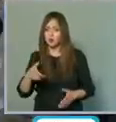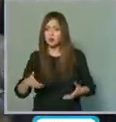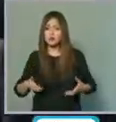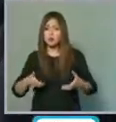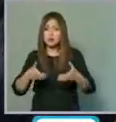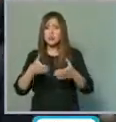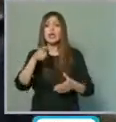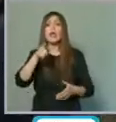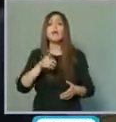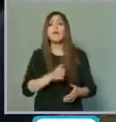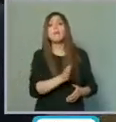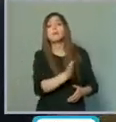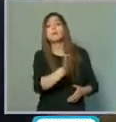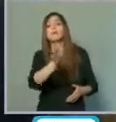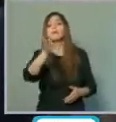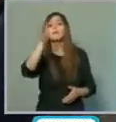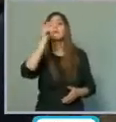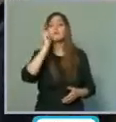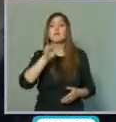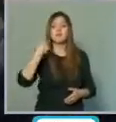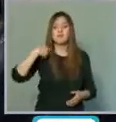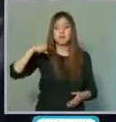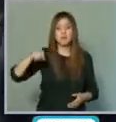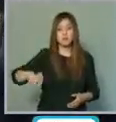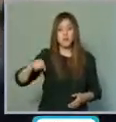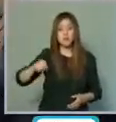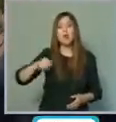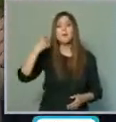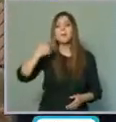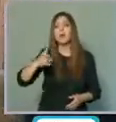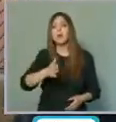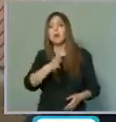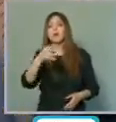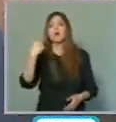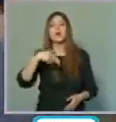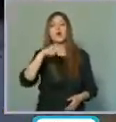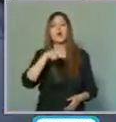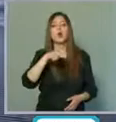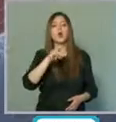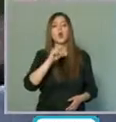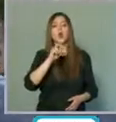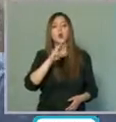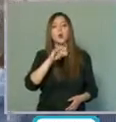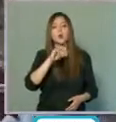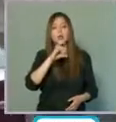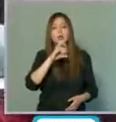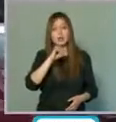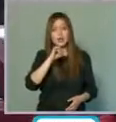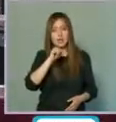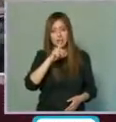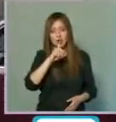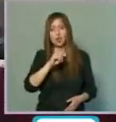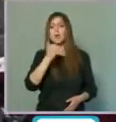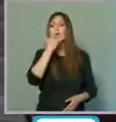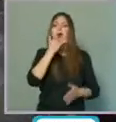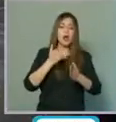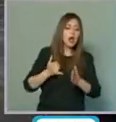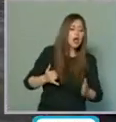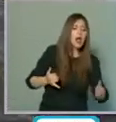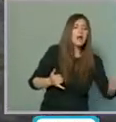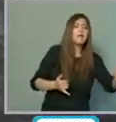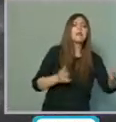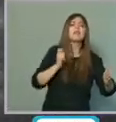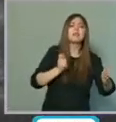da a otra parte de donde fuimos ahorita, nada más que es el noviciado. Ah, ya. Y luego acá hacia abajo. Acá